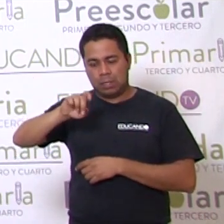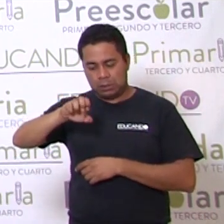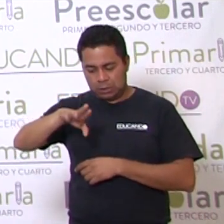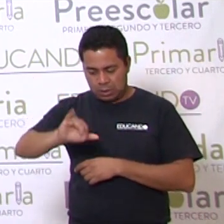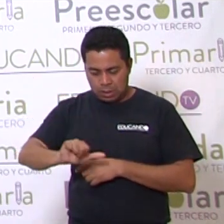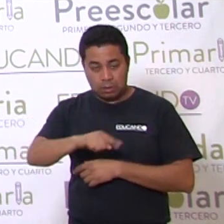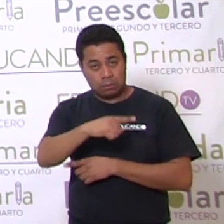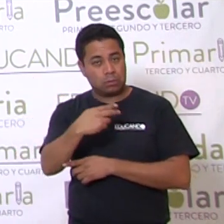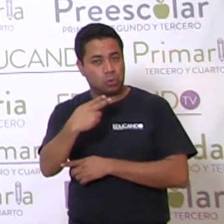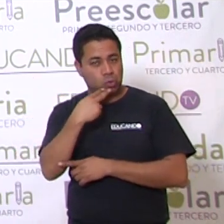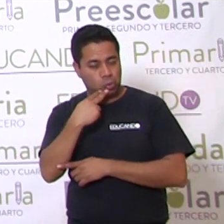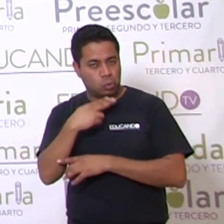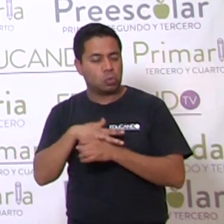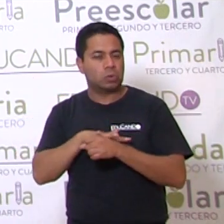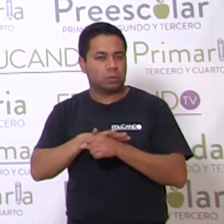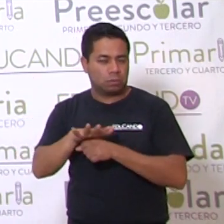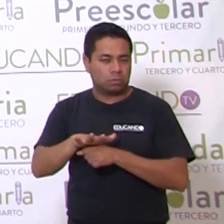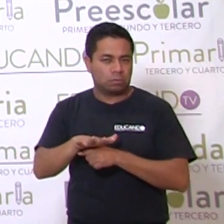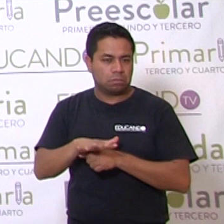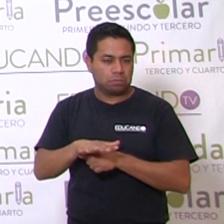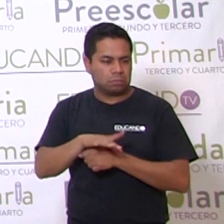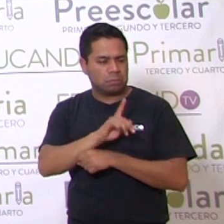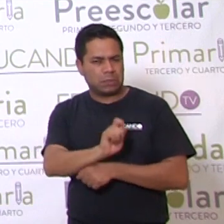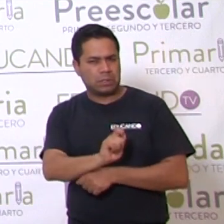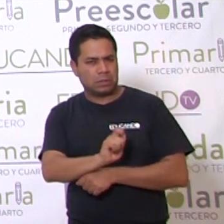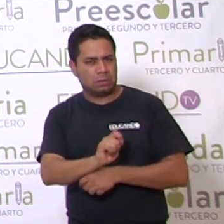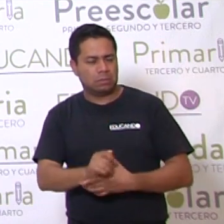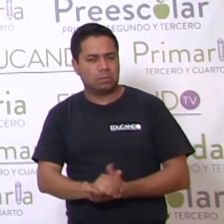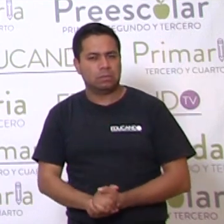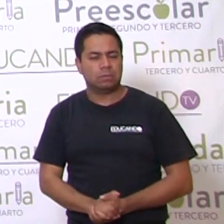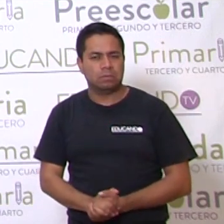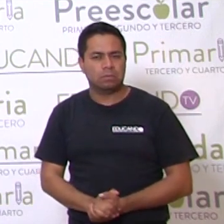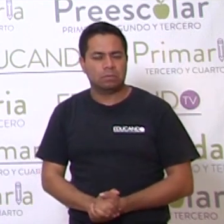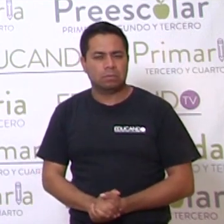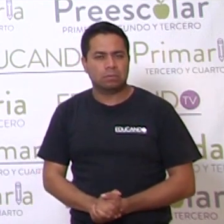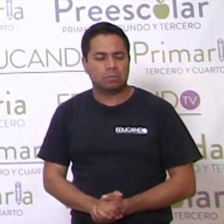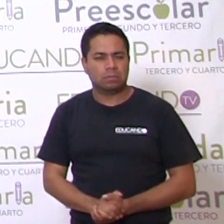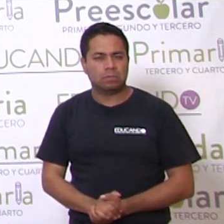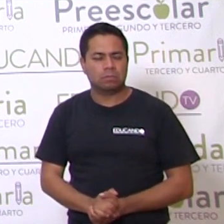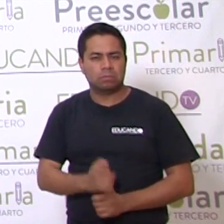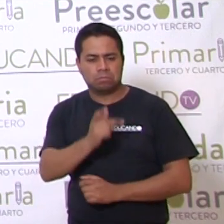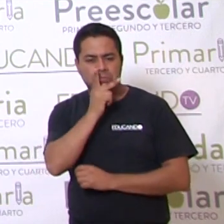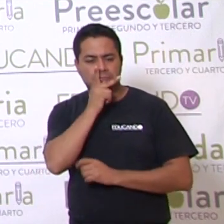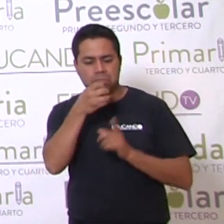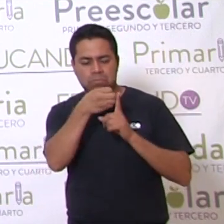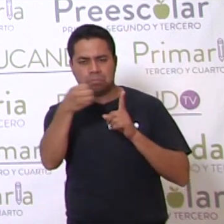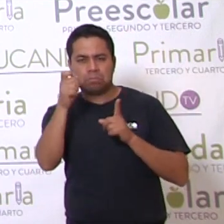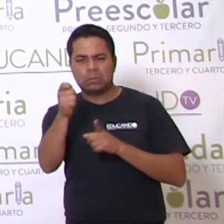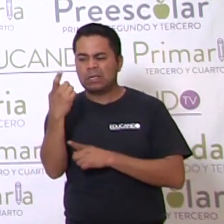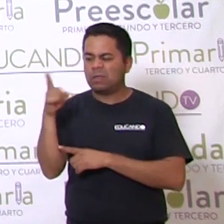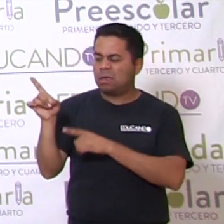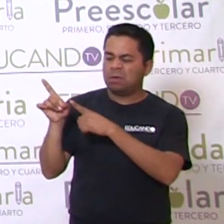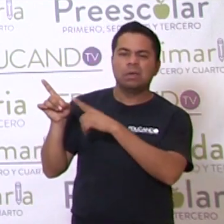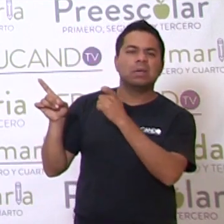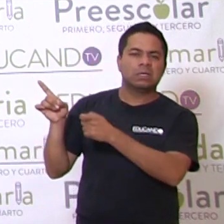utilizando, ¿esto qué será? ¿Qué es esta palabra? El de.